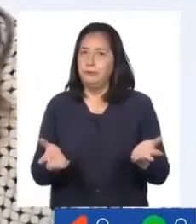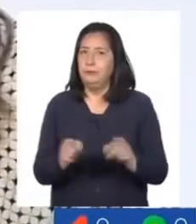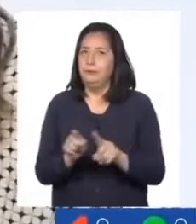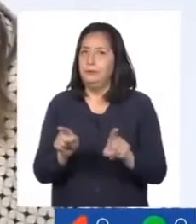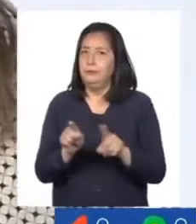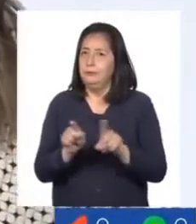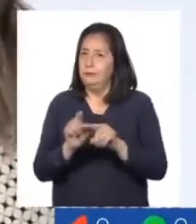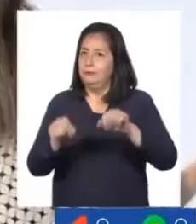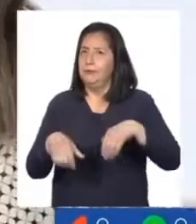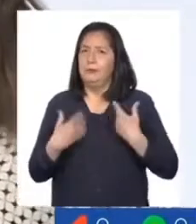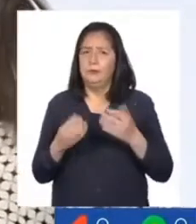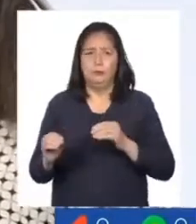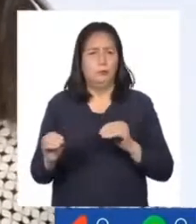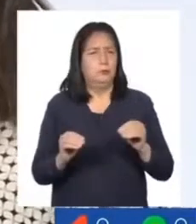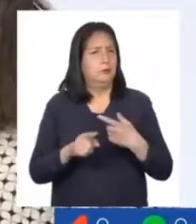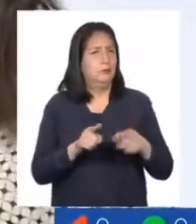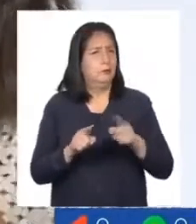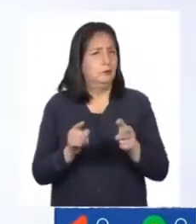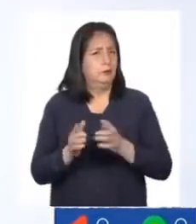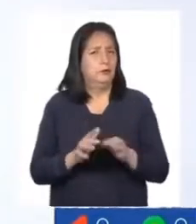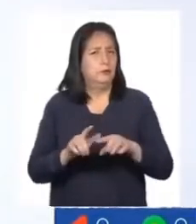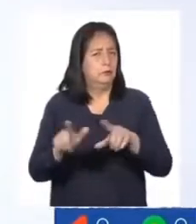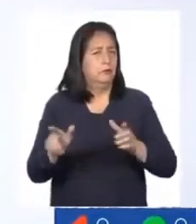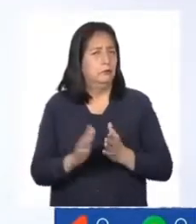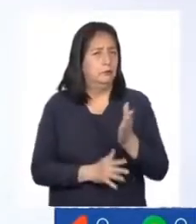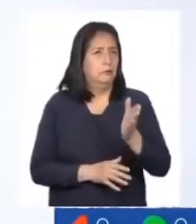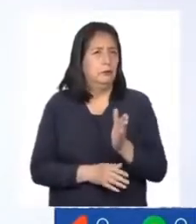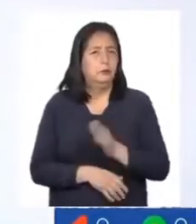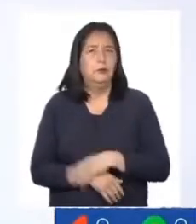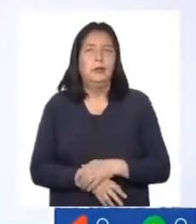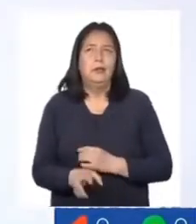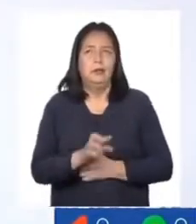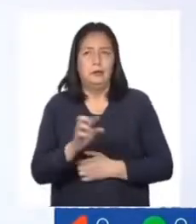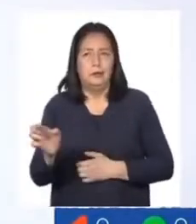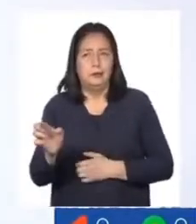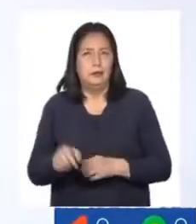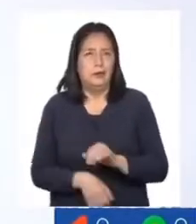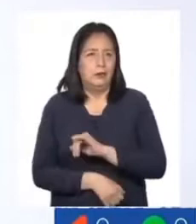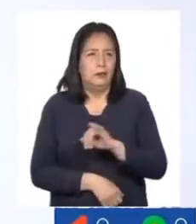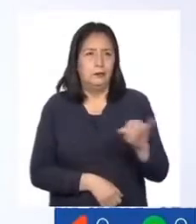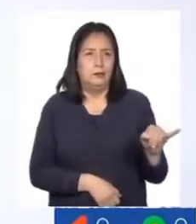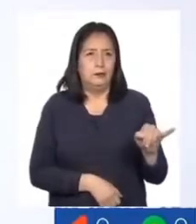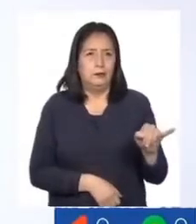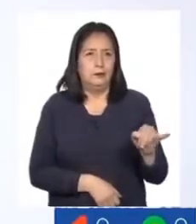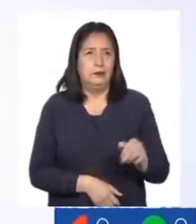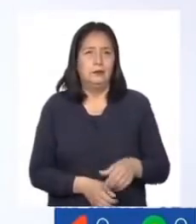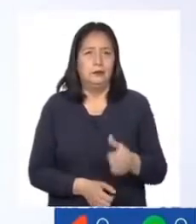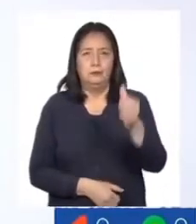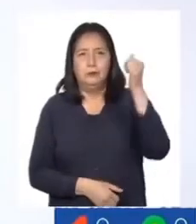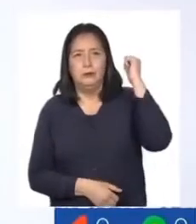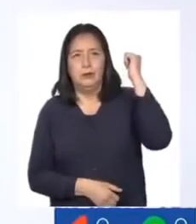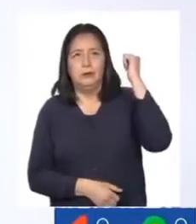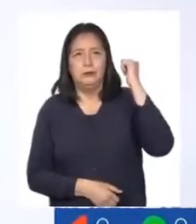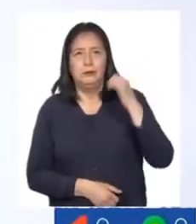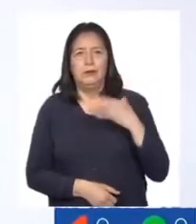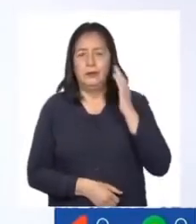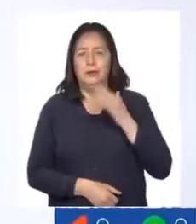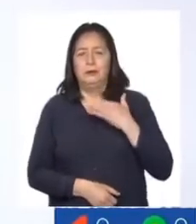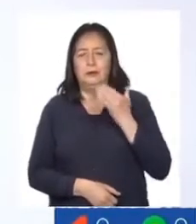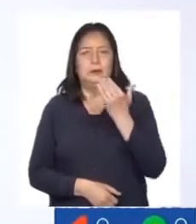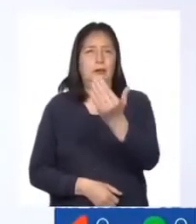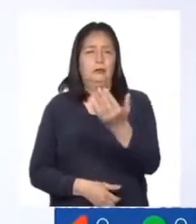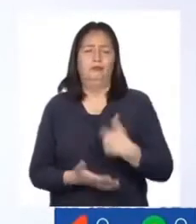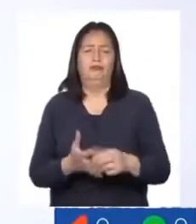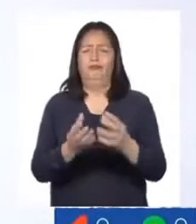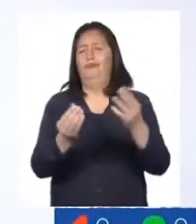Además, podemos desplazarnos en diferentes direcciones. Derecha, izquierda, hacia atrás, hacia adelante.